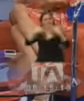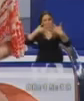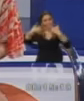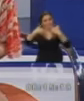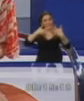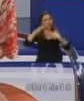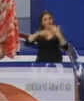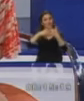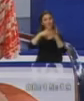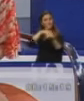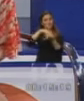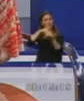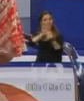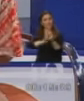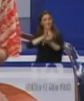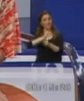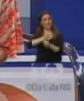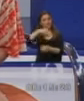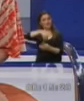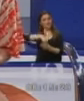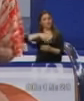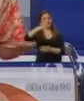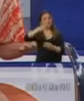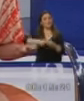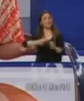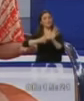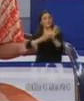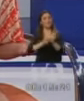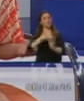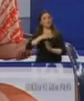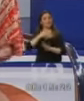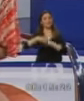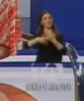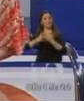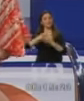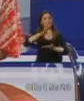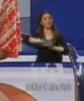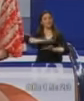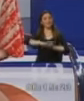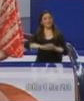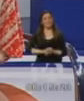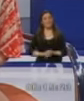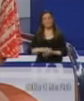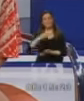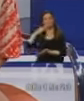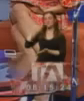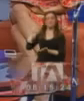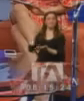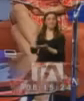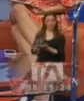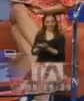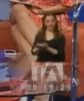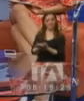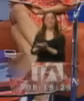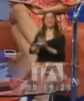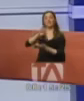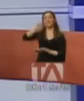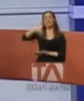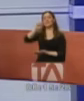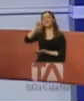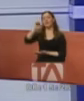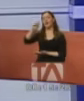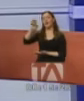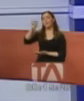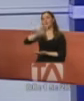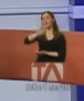técnicos de lo que se está haciendo en la capital, incluso para que estemos tranquilos todos los quiteños. Correcto. Yo le agradezco muchísimo, Jaime Isurieta,